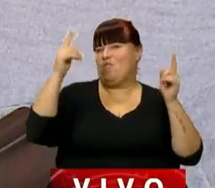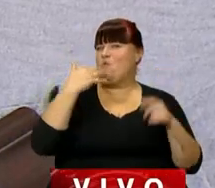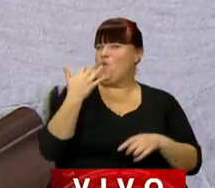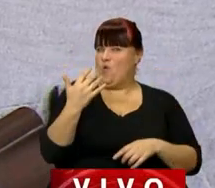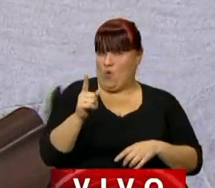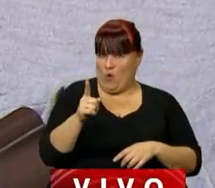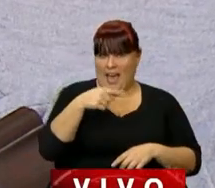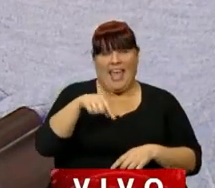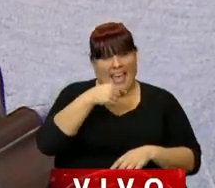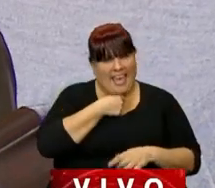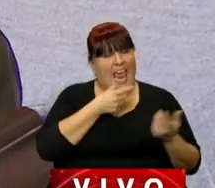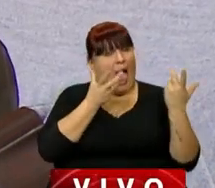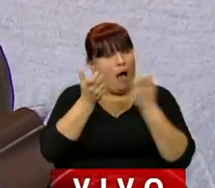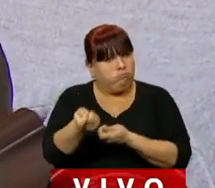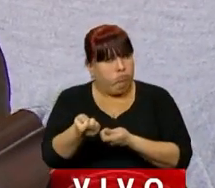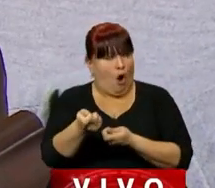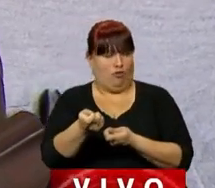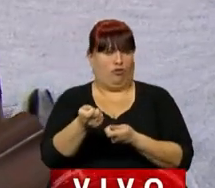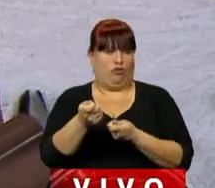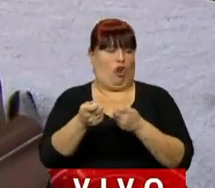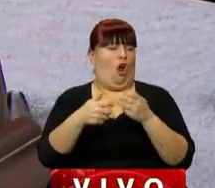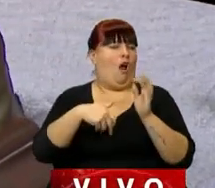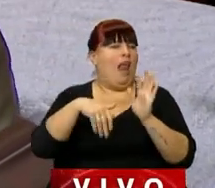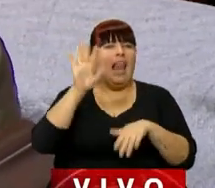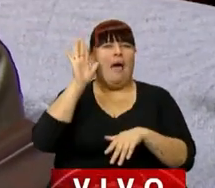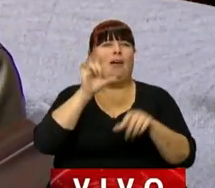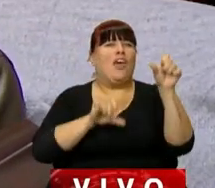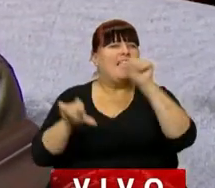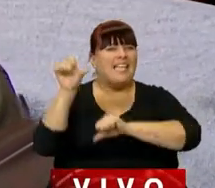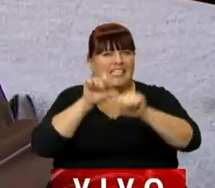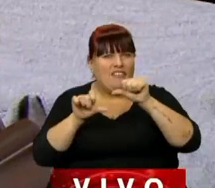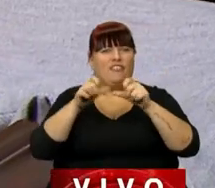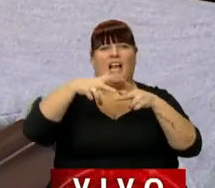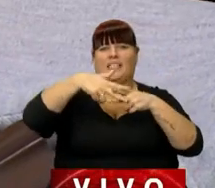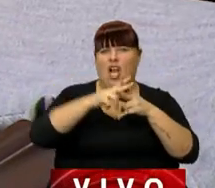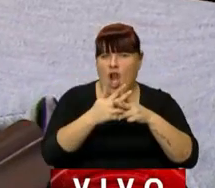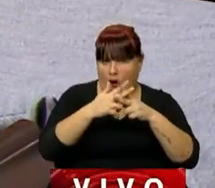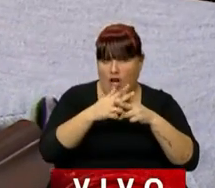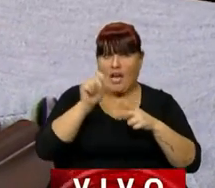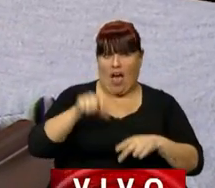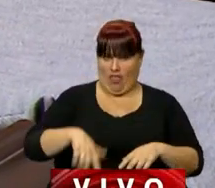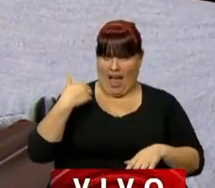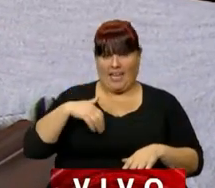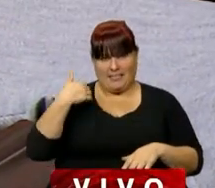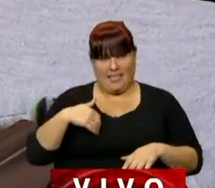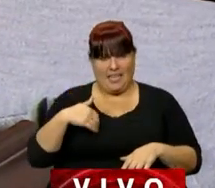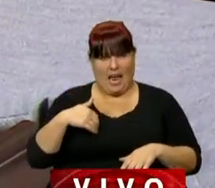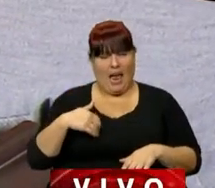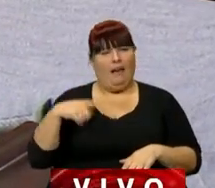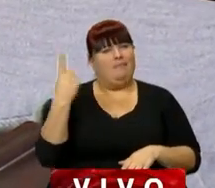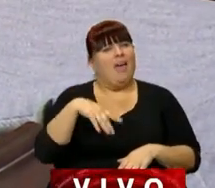si quieren apoyar la enorme capacidad científico tecnológica que tiene nuestro país